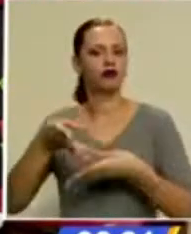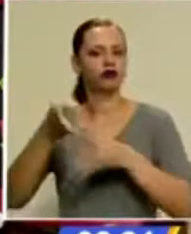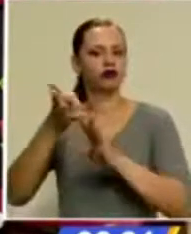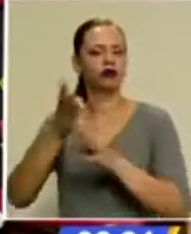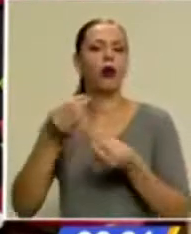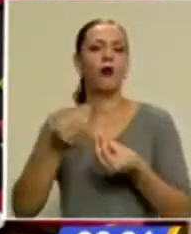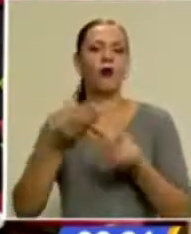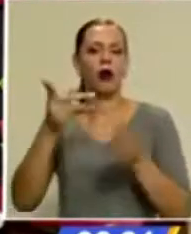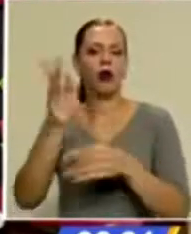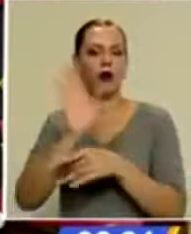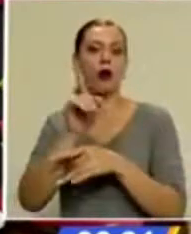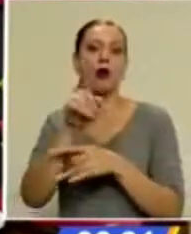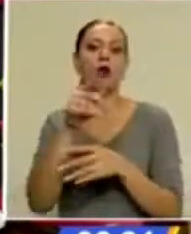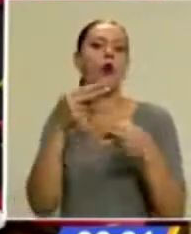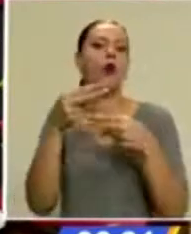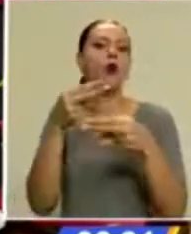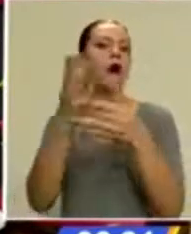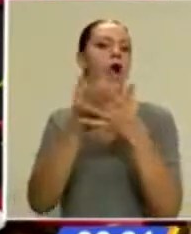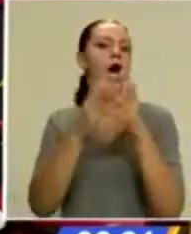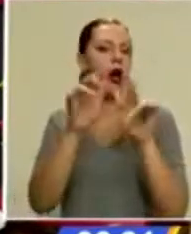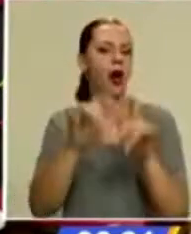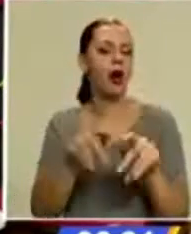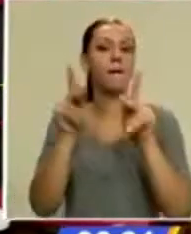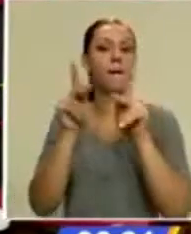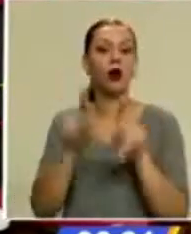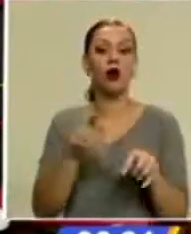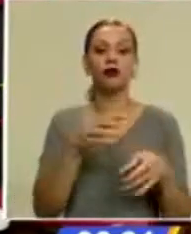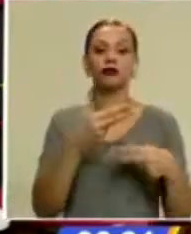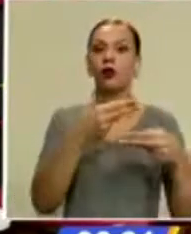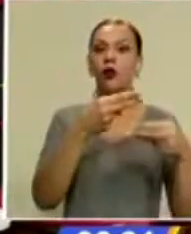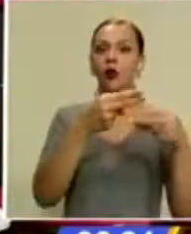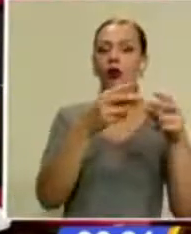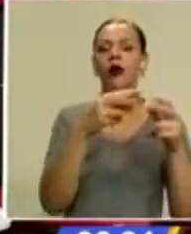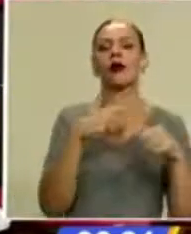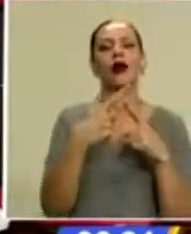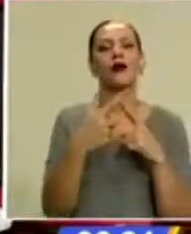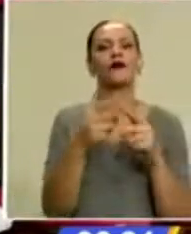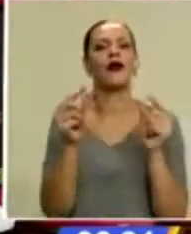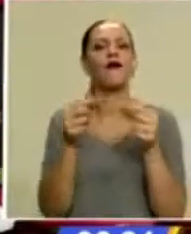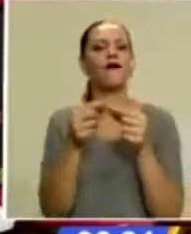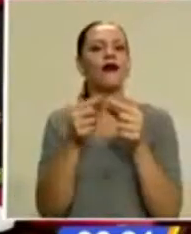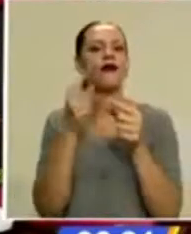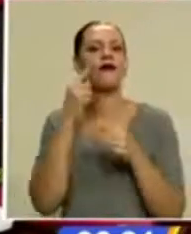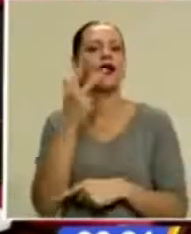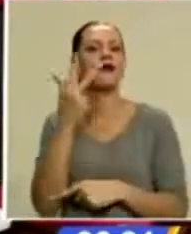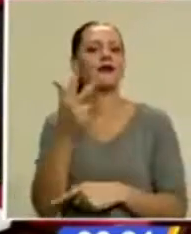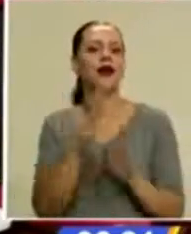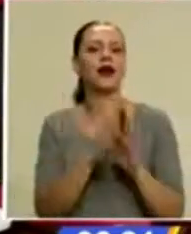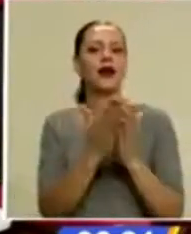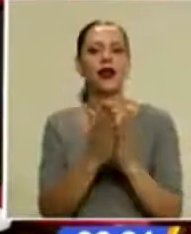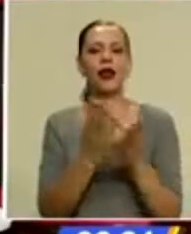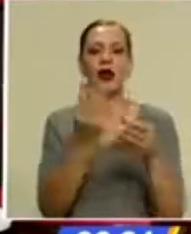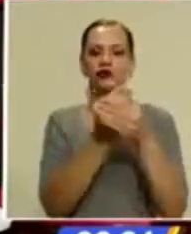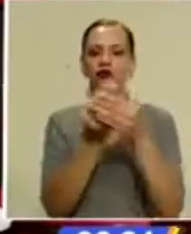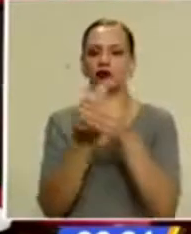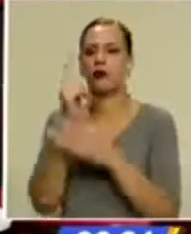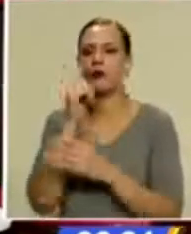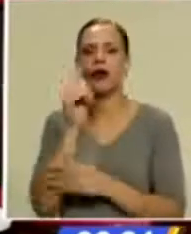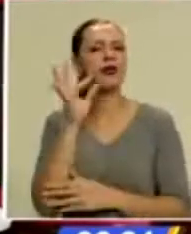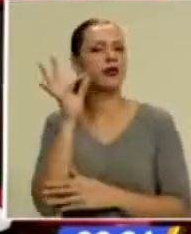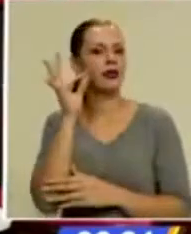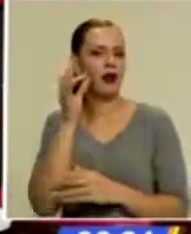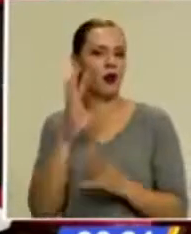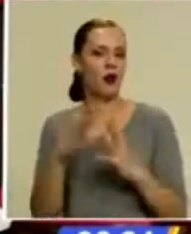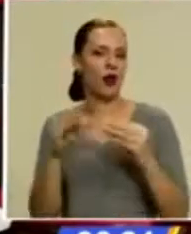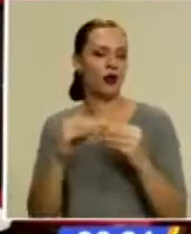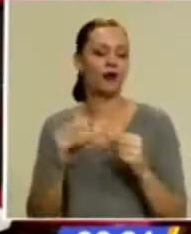nos comentan algo. Entre la gente que ha comentado, vamos a estar sorteando entonces ese paquete con 3 libros de cuentos de mi tía Panchita. Esa es